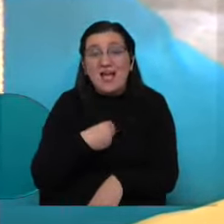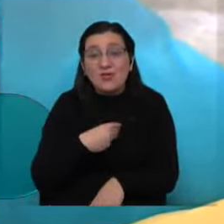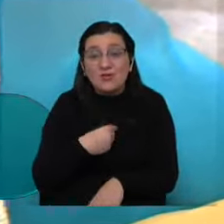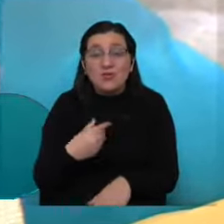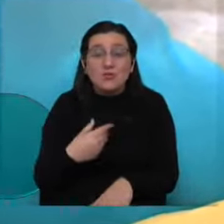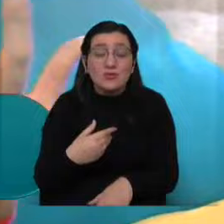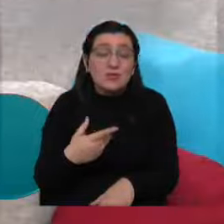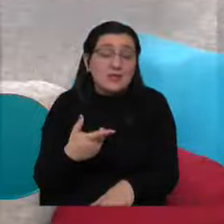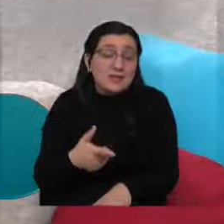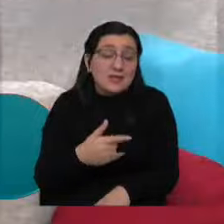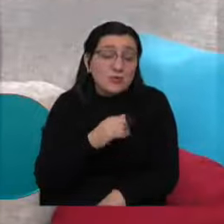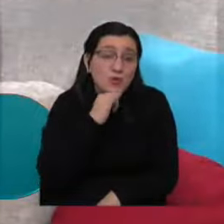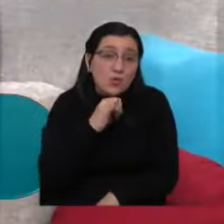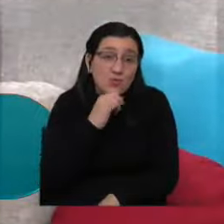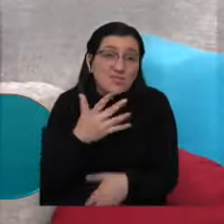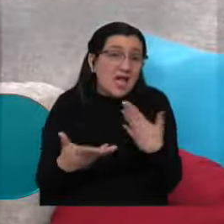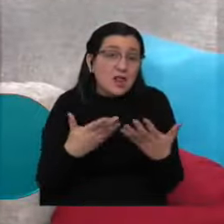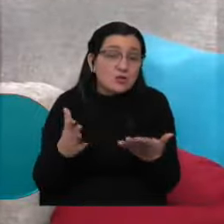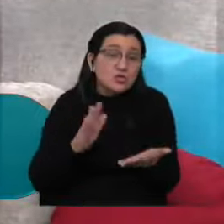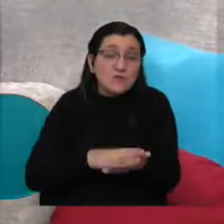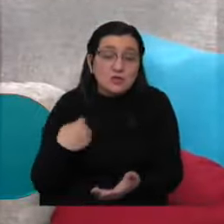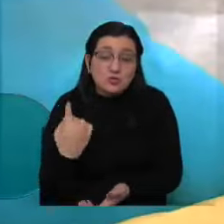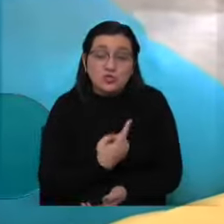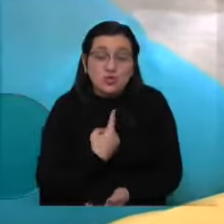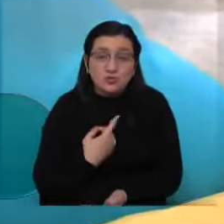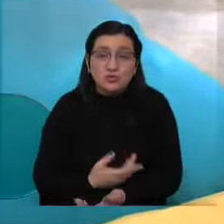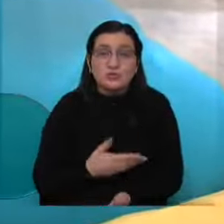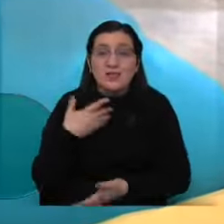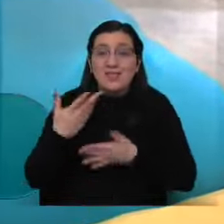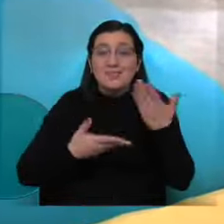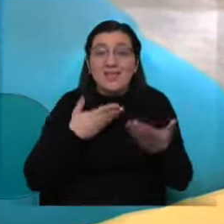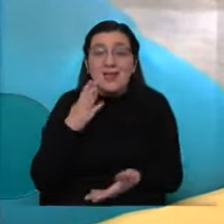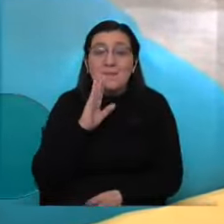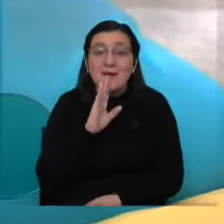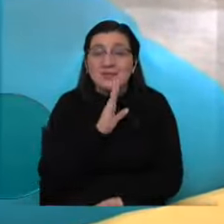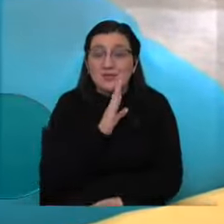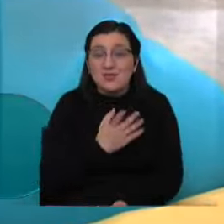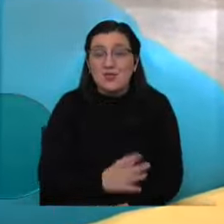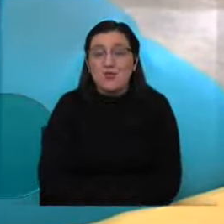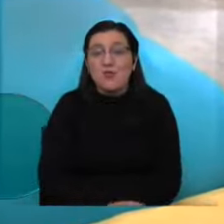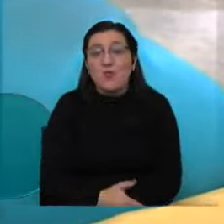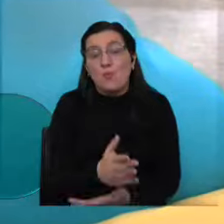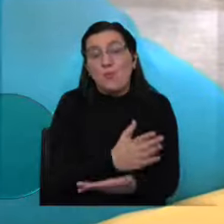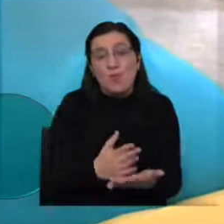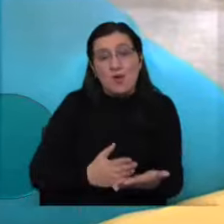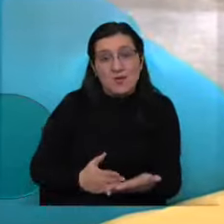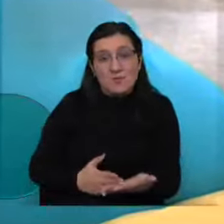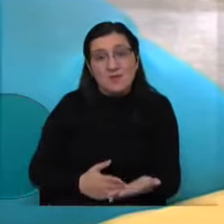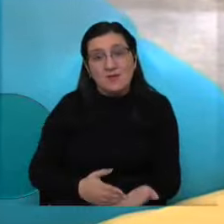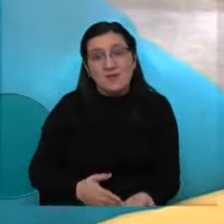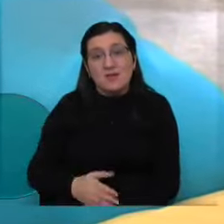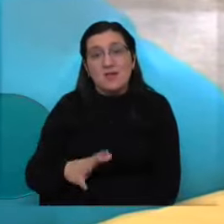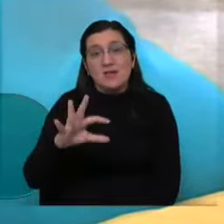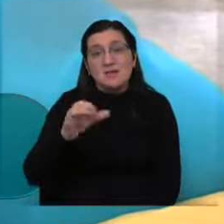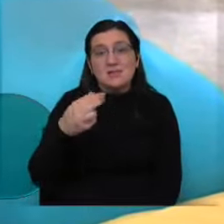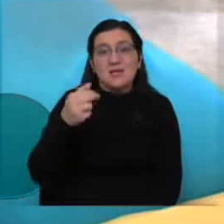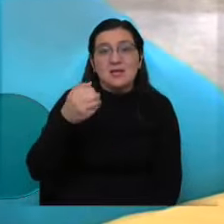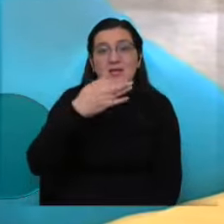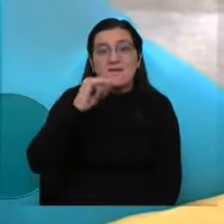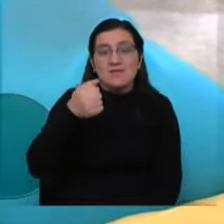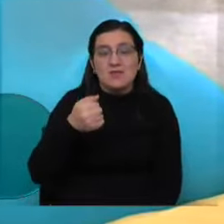nosotros de esas escenas en la que cantar al padrino algo recitar al padrino un poema este aparició sarab y ella le recita